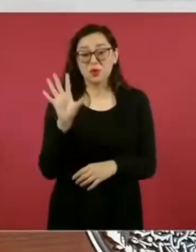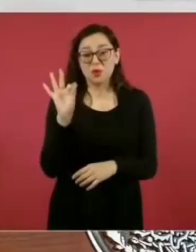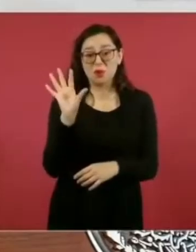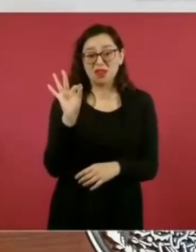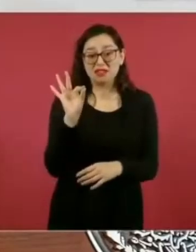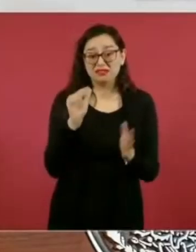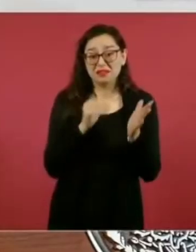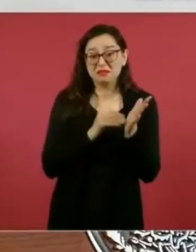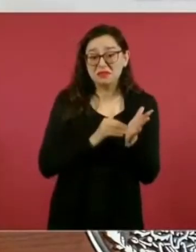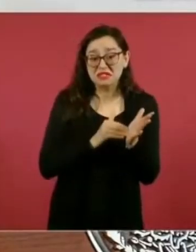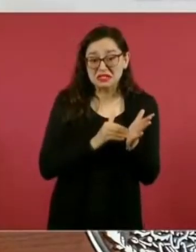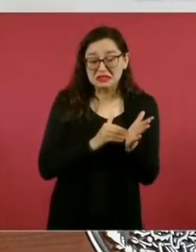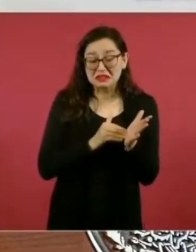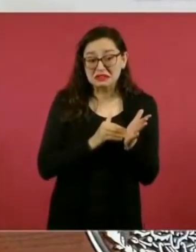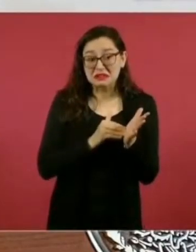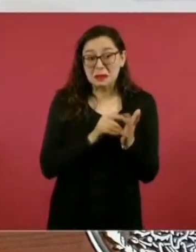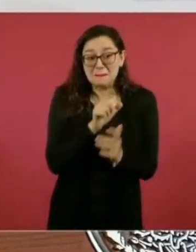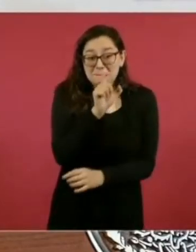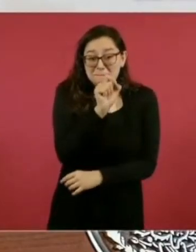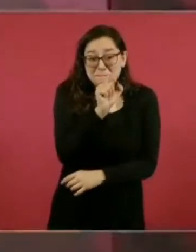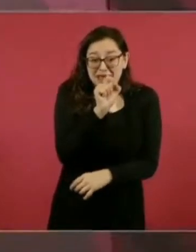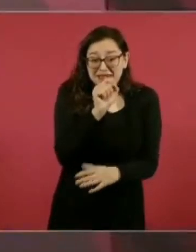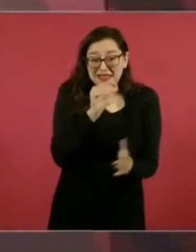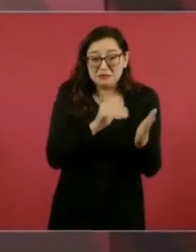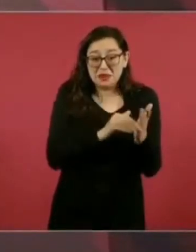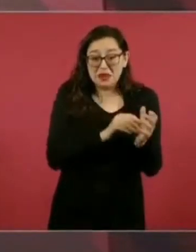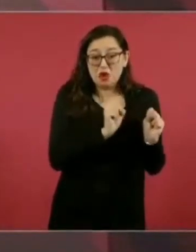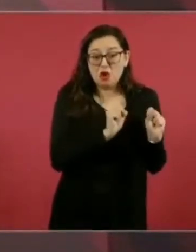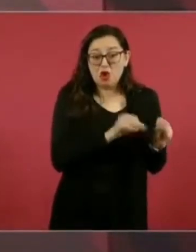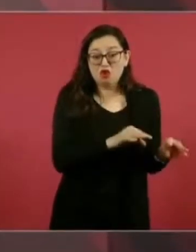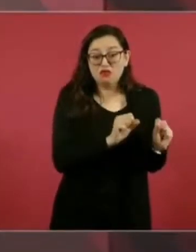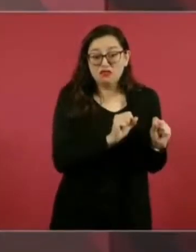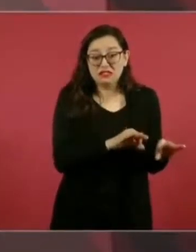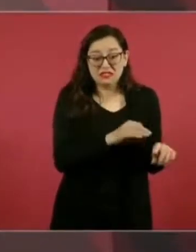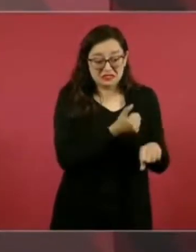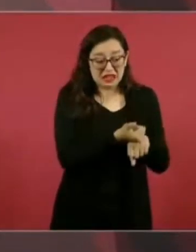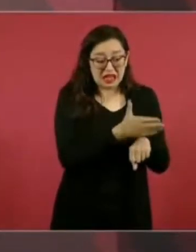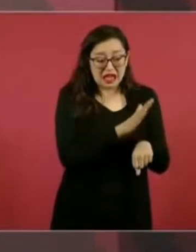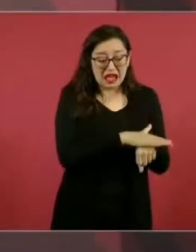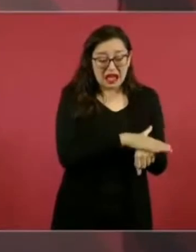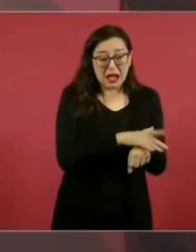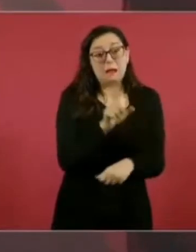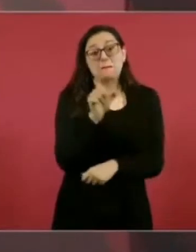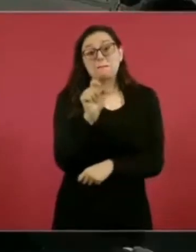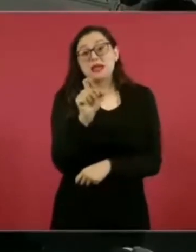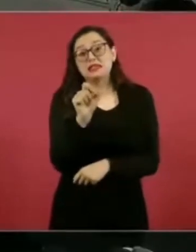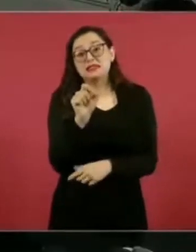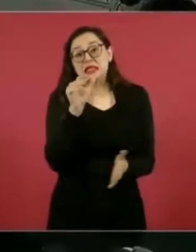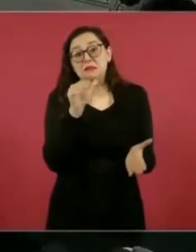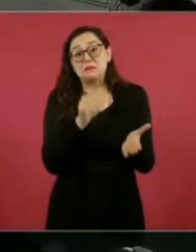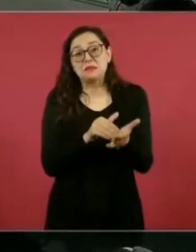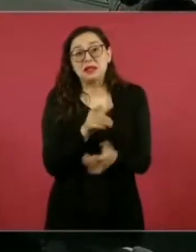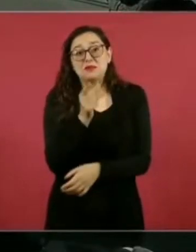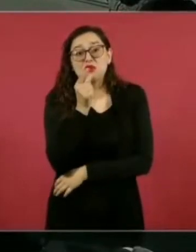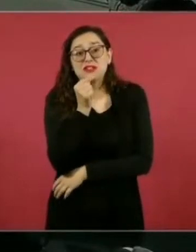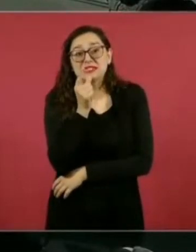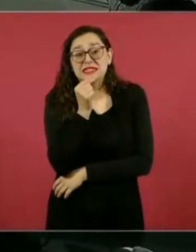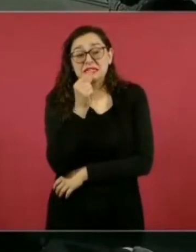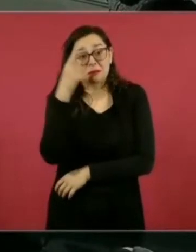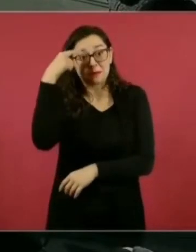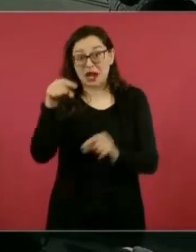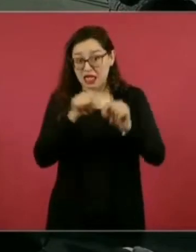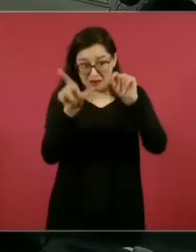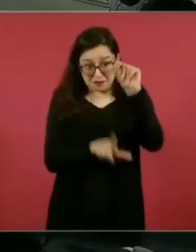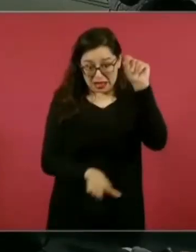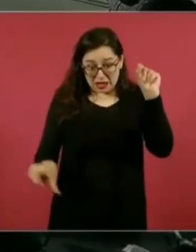eran administrativos, solo la mitad eran operativos, 20,000 elementos para todo